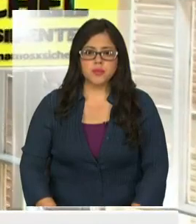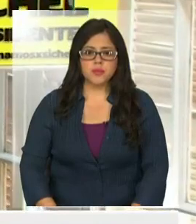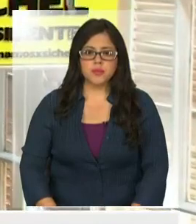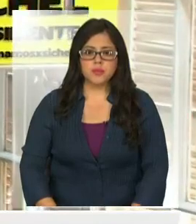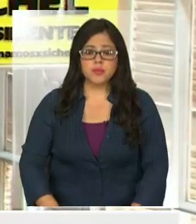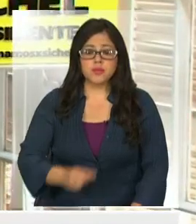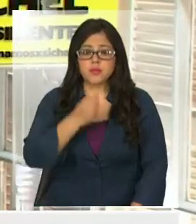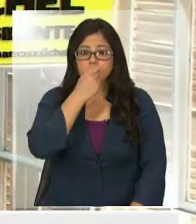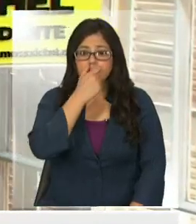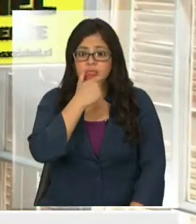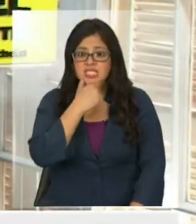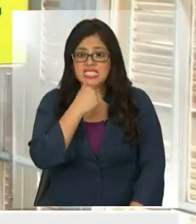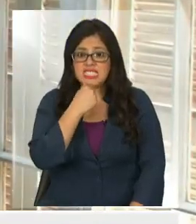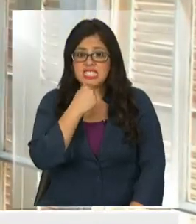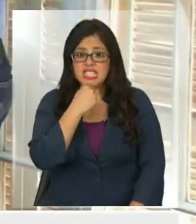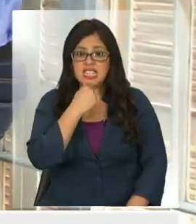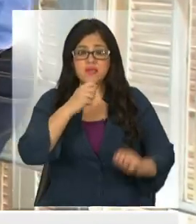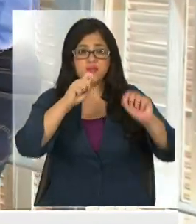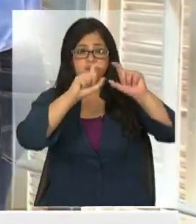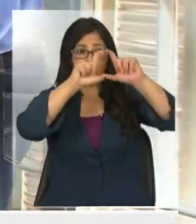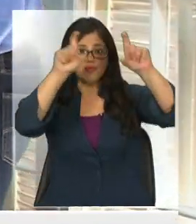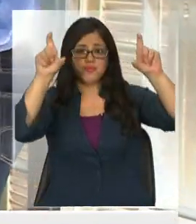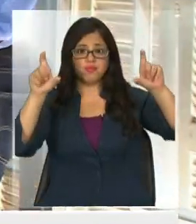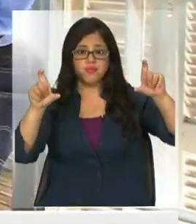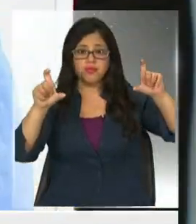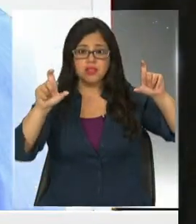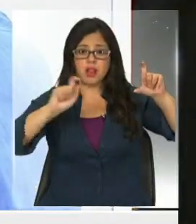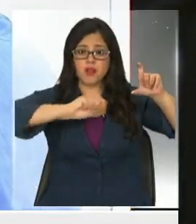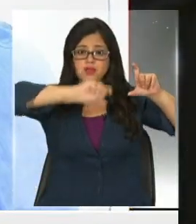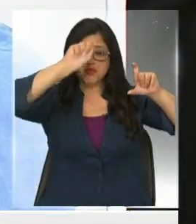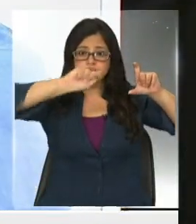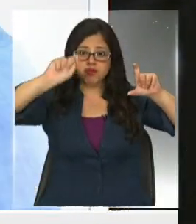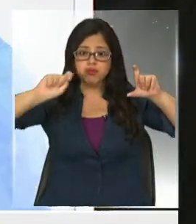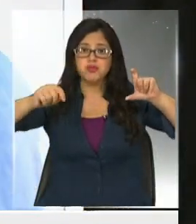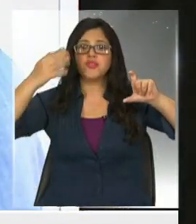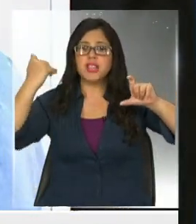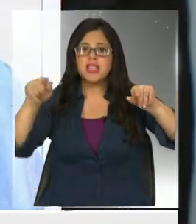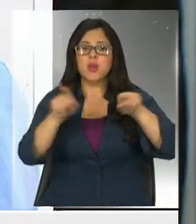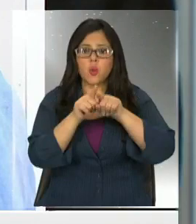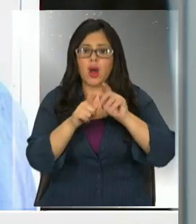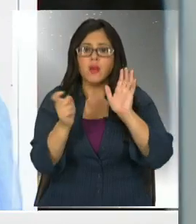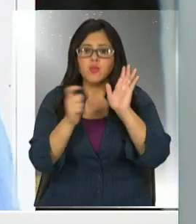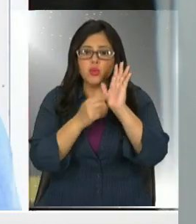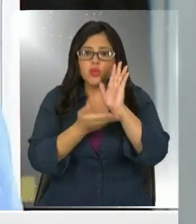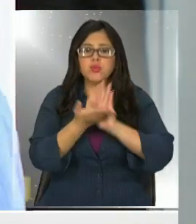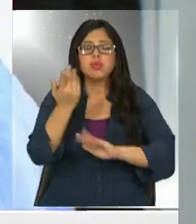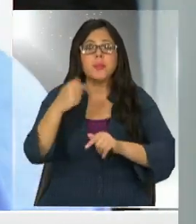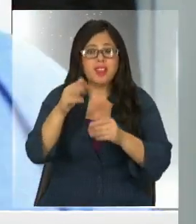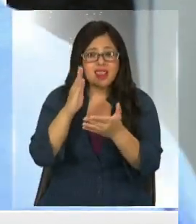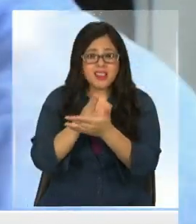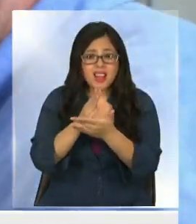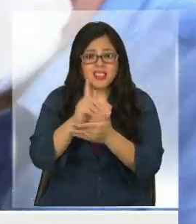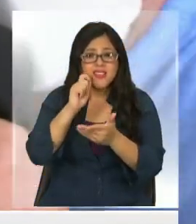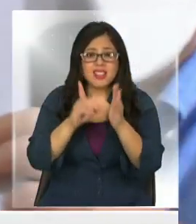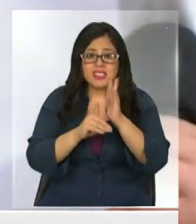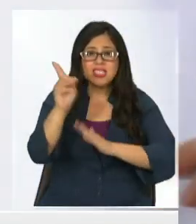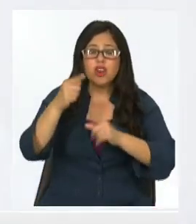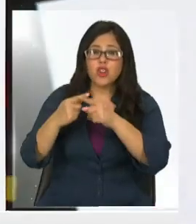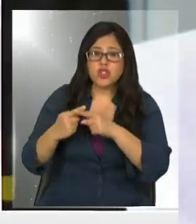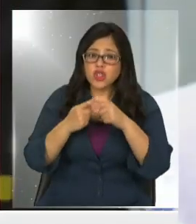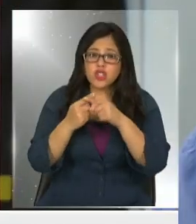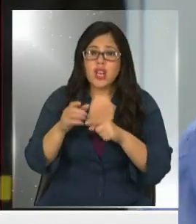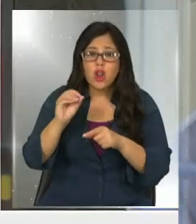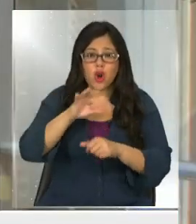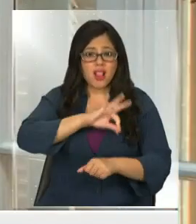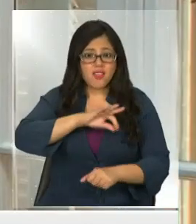pichel desempolvó la pizarra que en sus tiempos mozos lo tuvo arriba en los sondeos esta vez las clases no fueron de desarrollo social ni